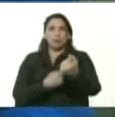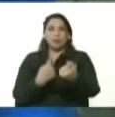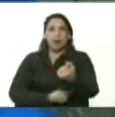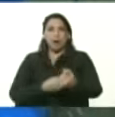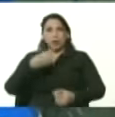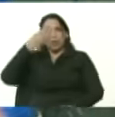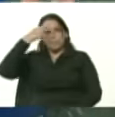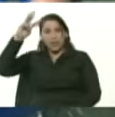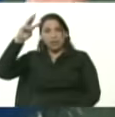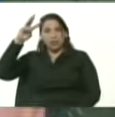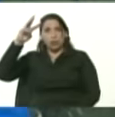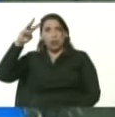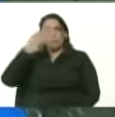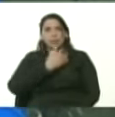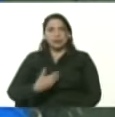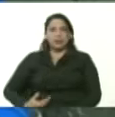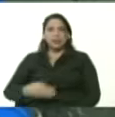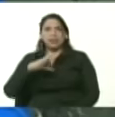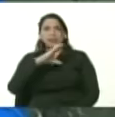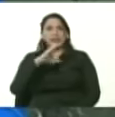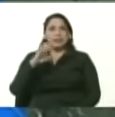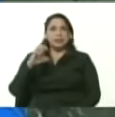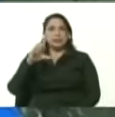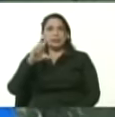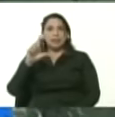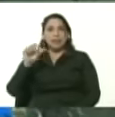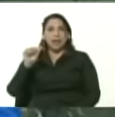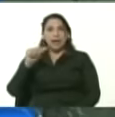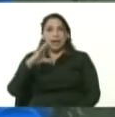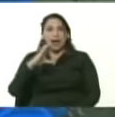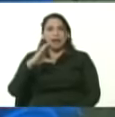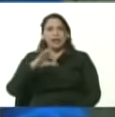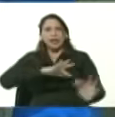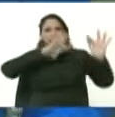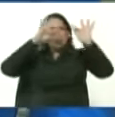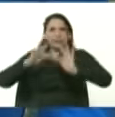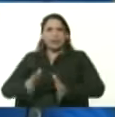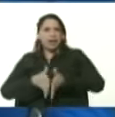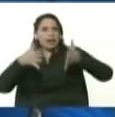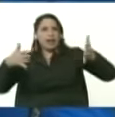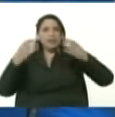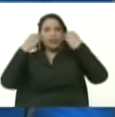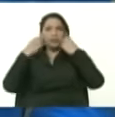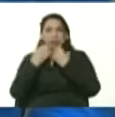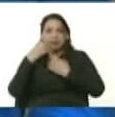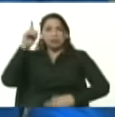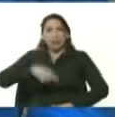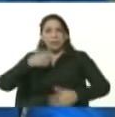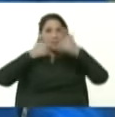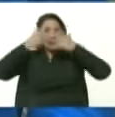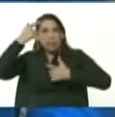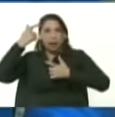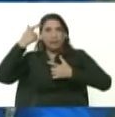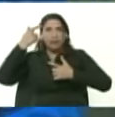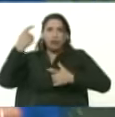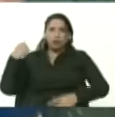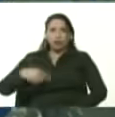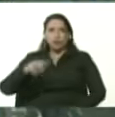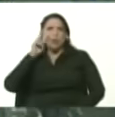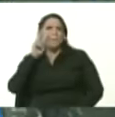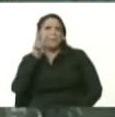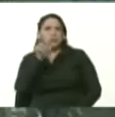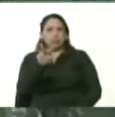de la CELAC, herencia de gigantes como Fidel Castro, como el comandante Hugo Chávez, que tuvieron la visión